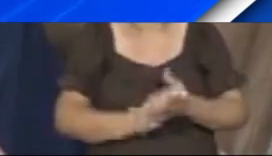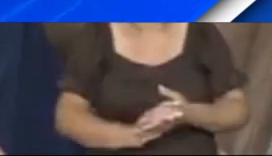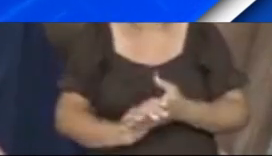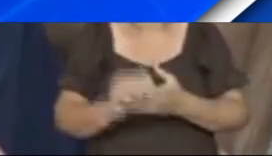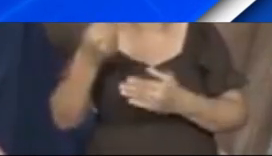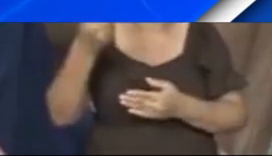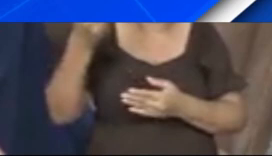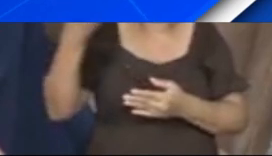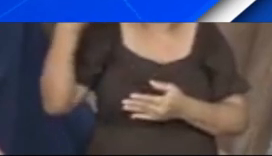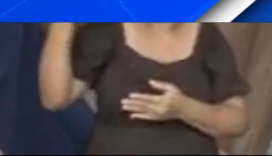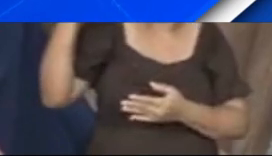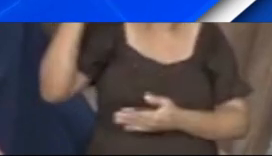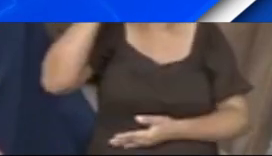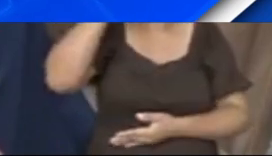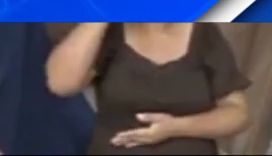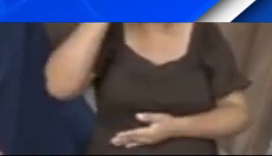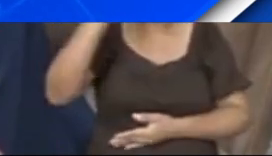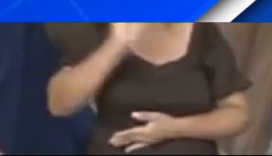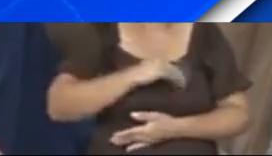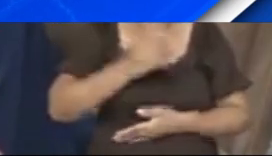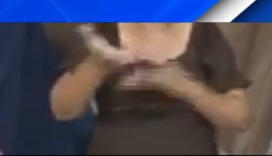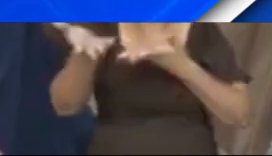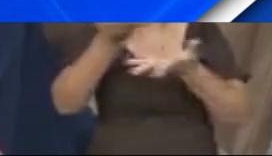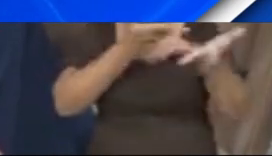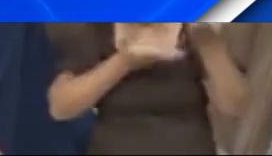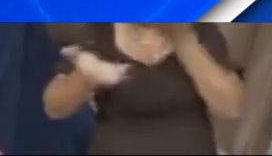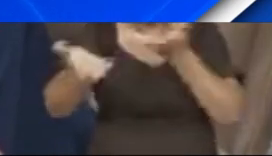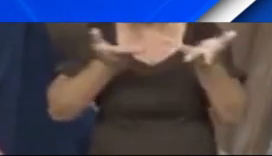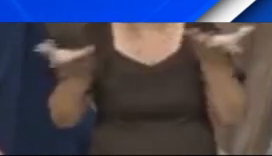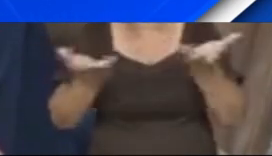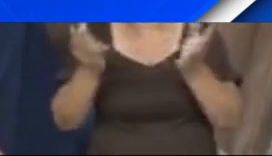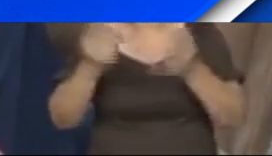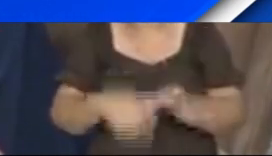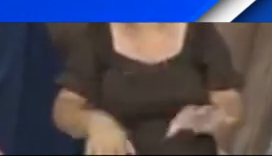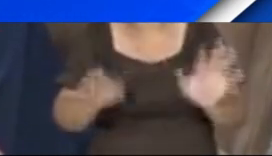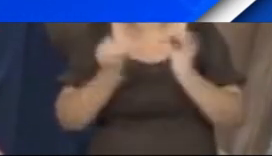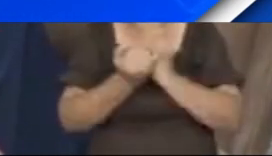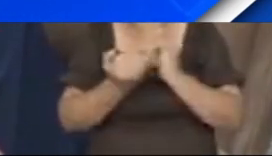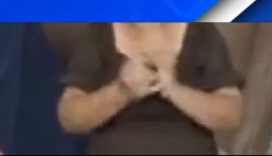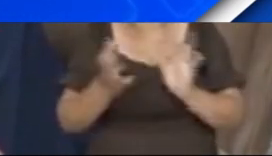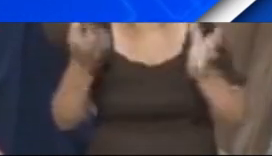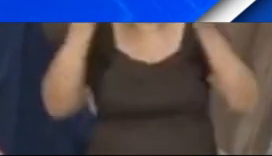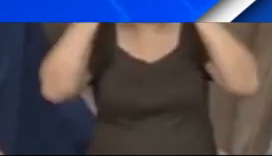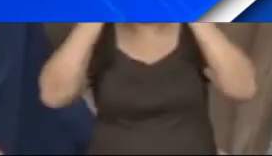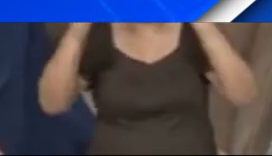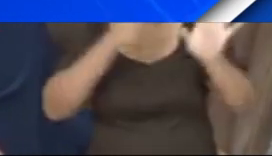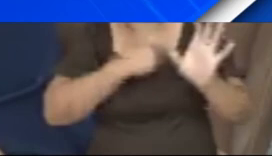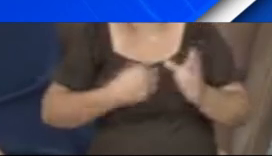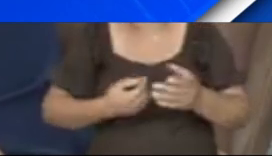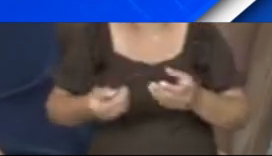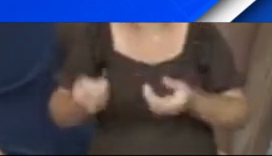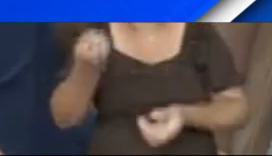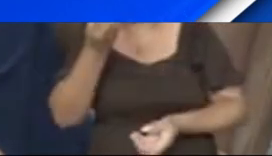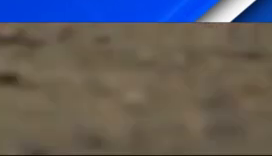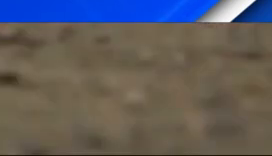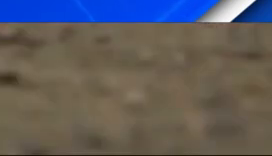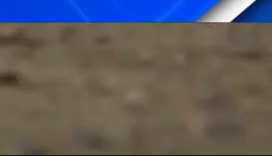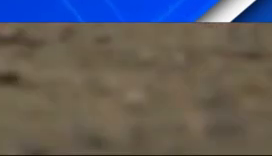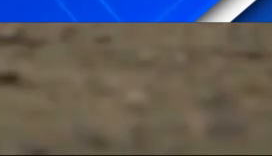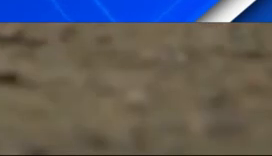larga historia de saberes, de interacción con la naturaleza cultural y